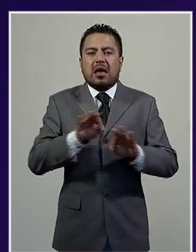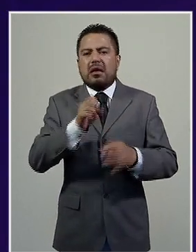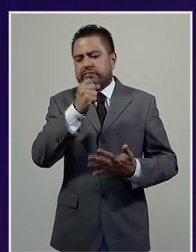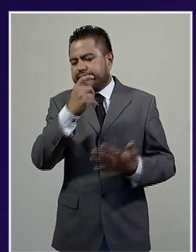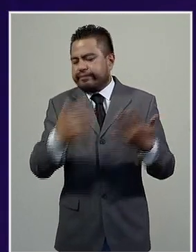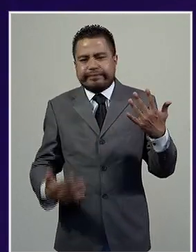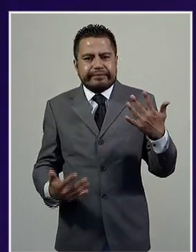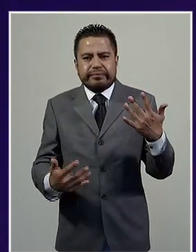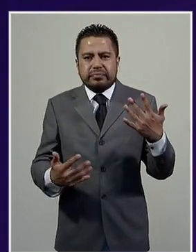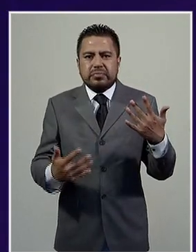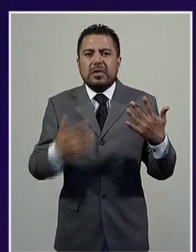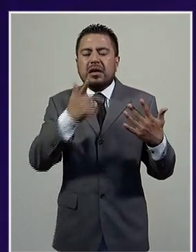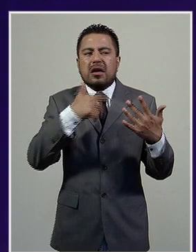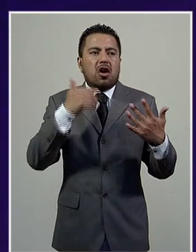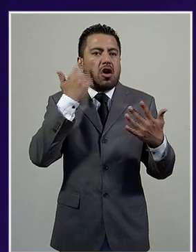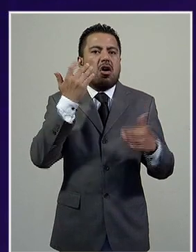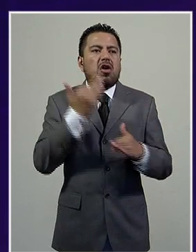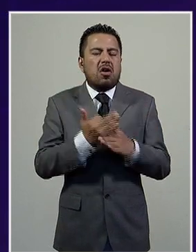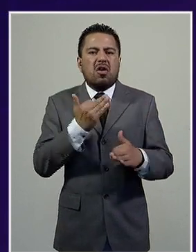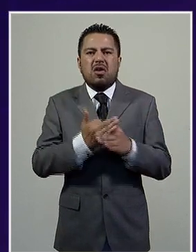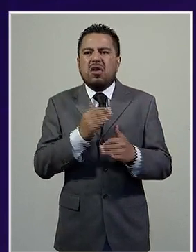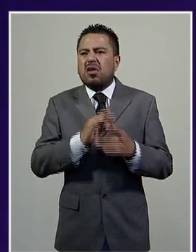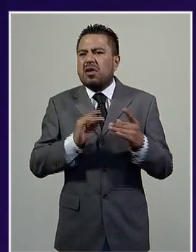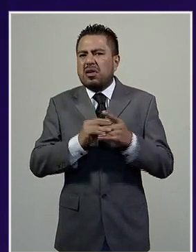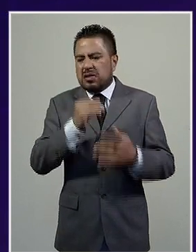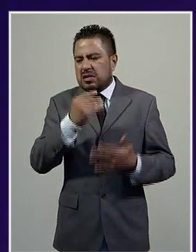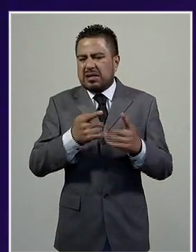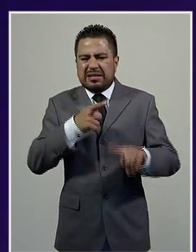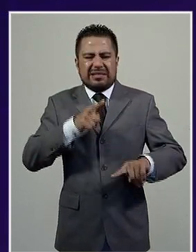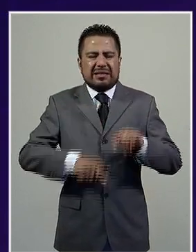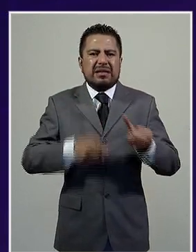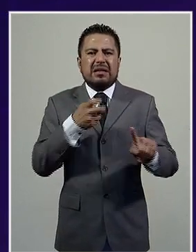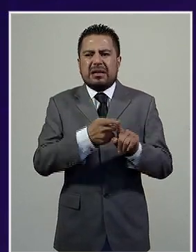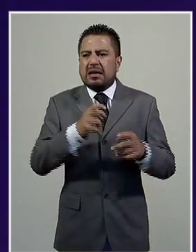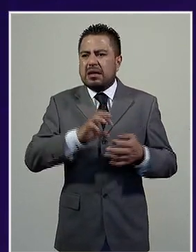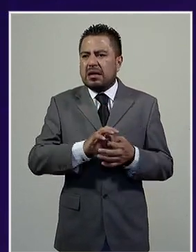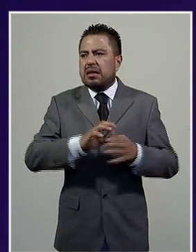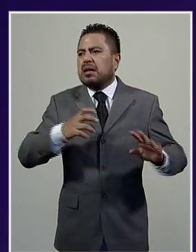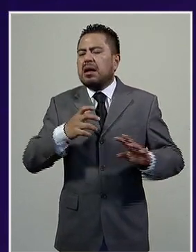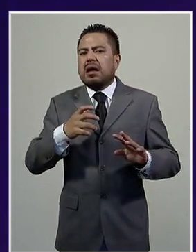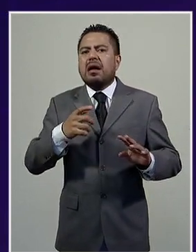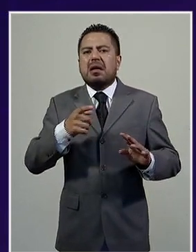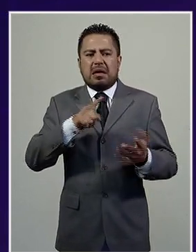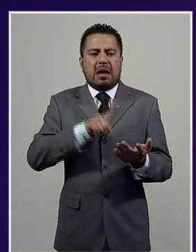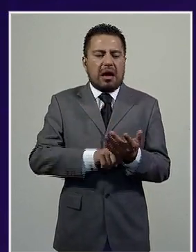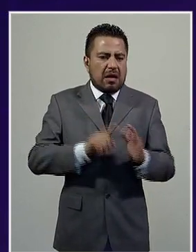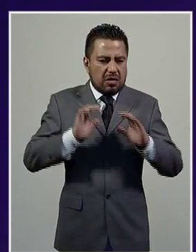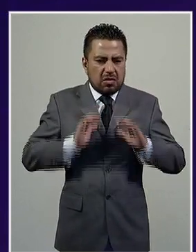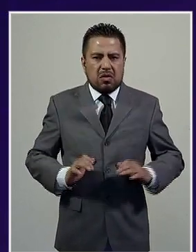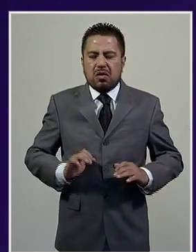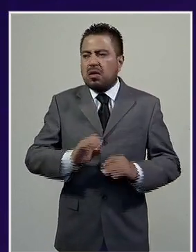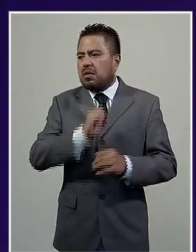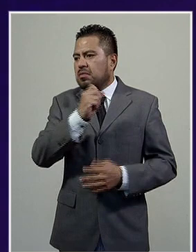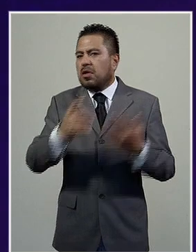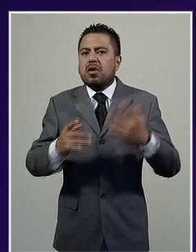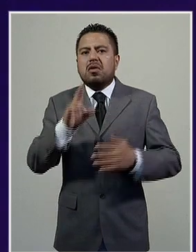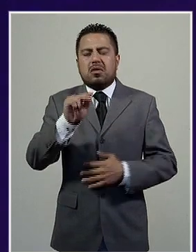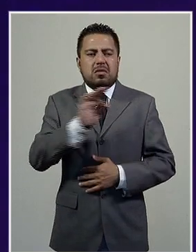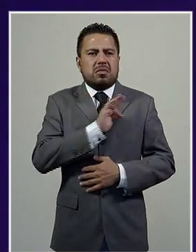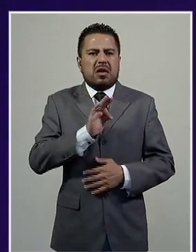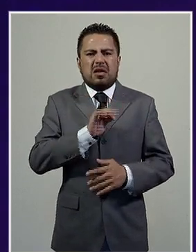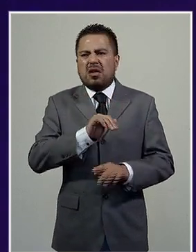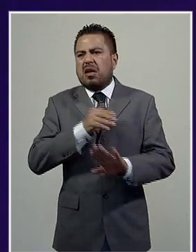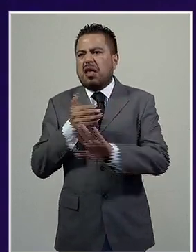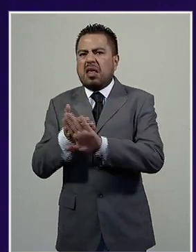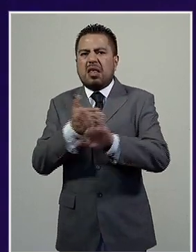etcétera. Y lo que queremos hoy es justo desmitificar esto, desligar la apariencia física de todo lo demás, porque no deberíamos estar juzgando